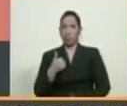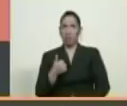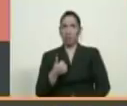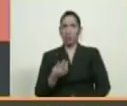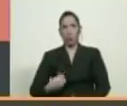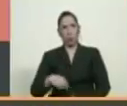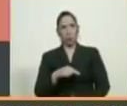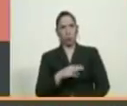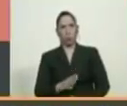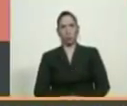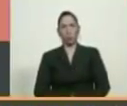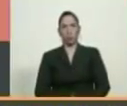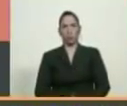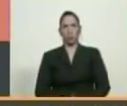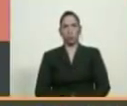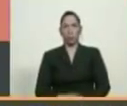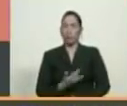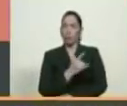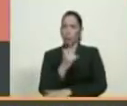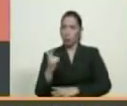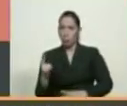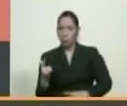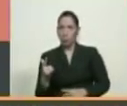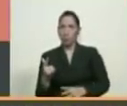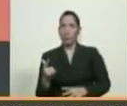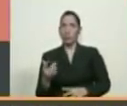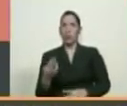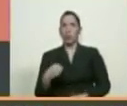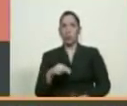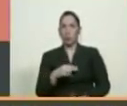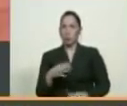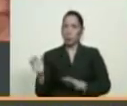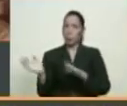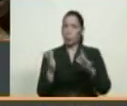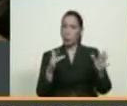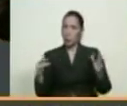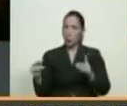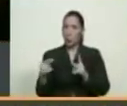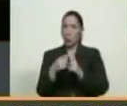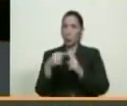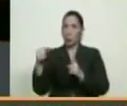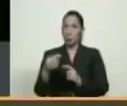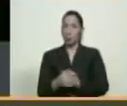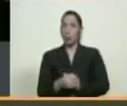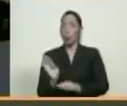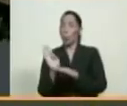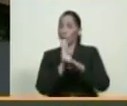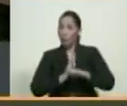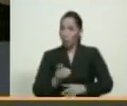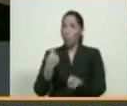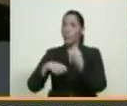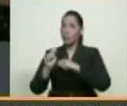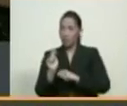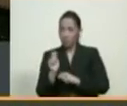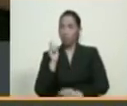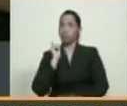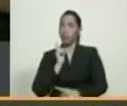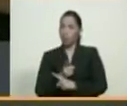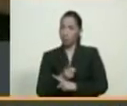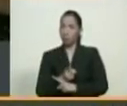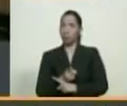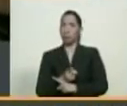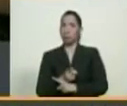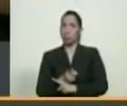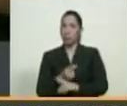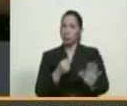el espinito que en la sabana florea. Le damos aroma al que pasa y espino al que nos menea. Cuidado, pues, comerciante. Y vamos a demostrar